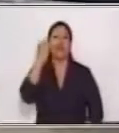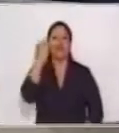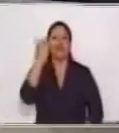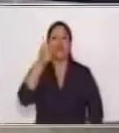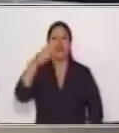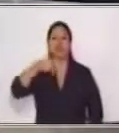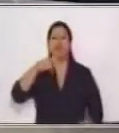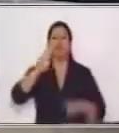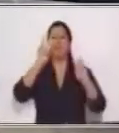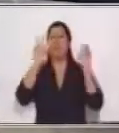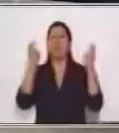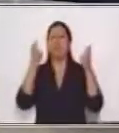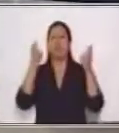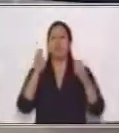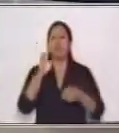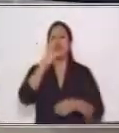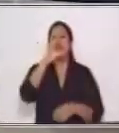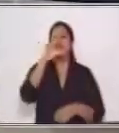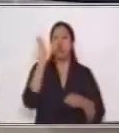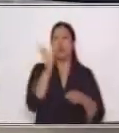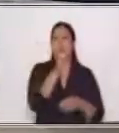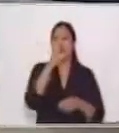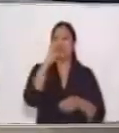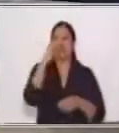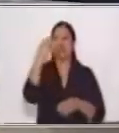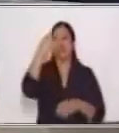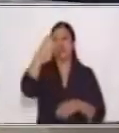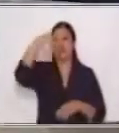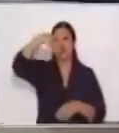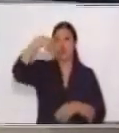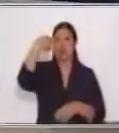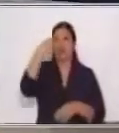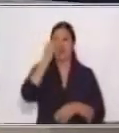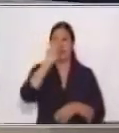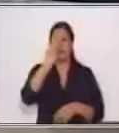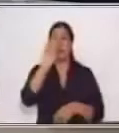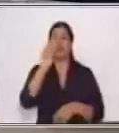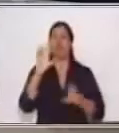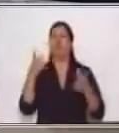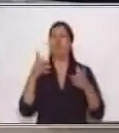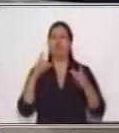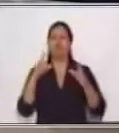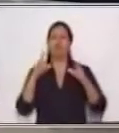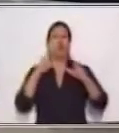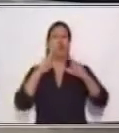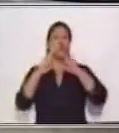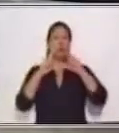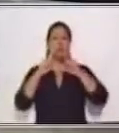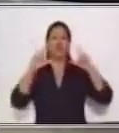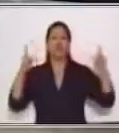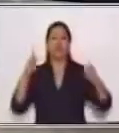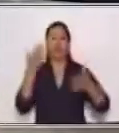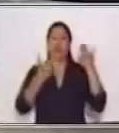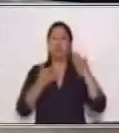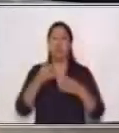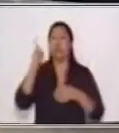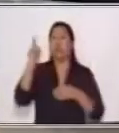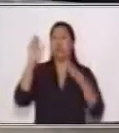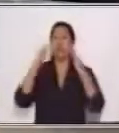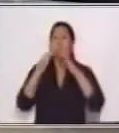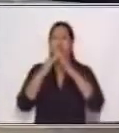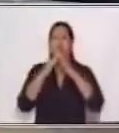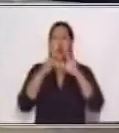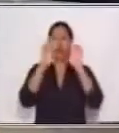El ensayo del área de comunicación y lenguaje. Si en casa hay alguna persona con discapacidad, este tema